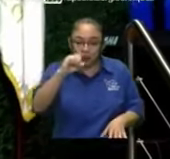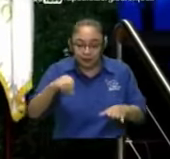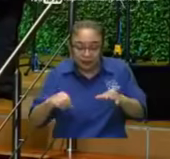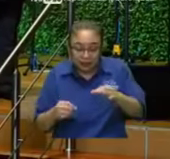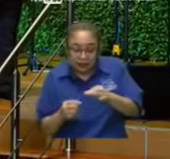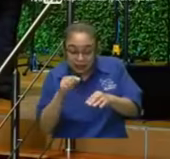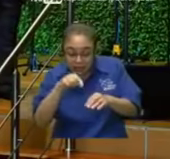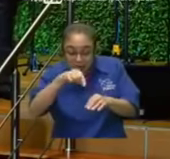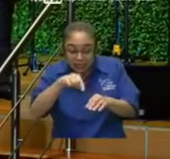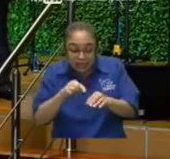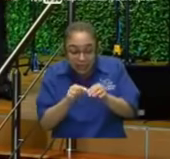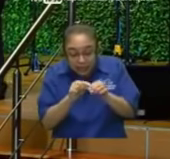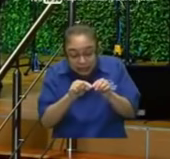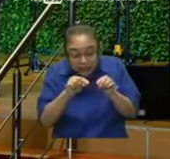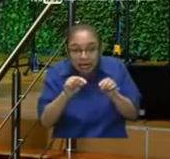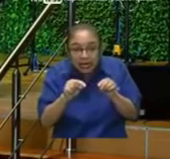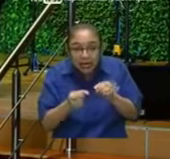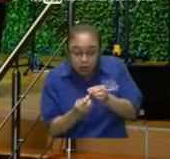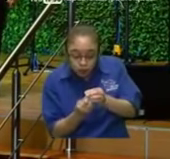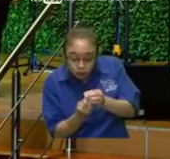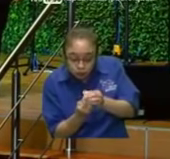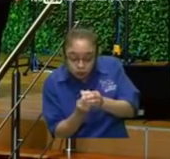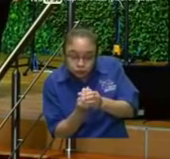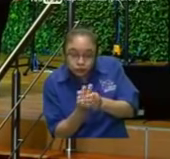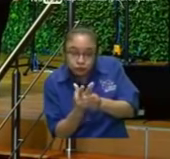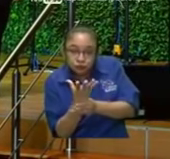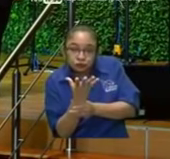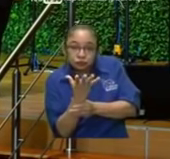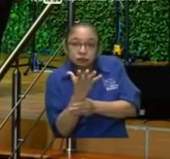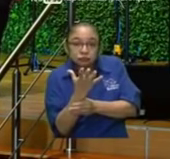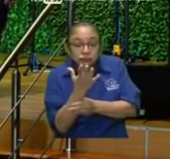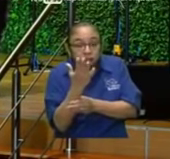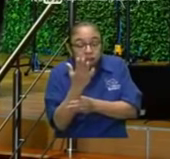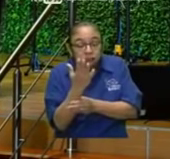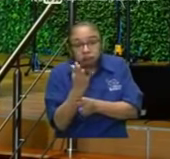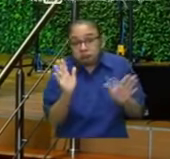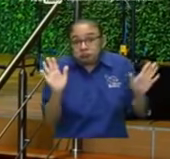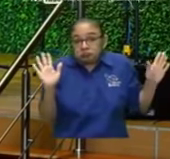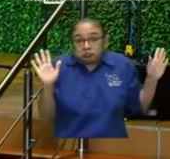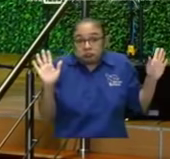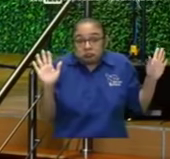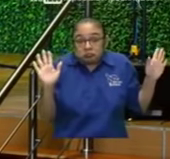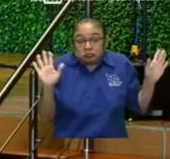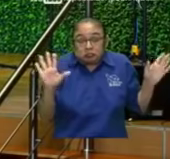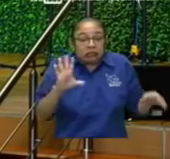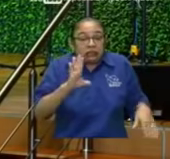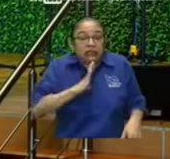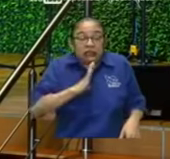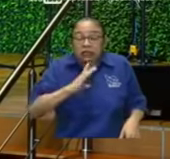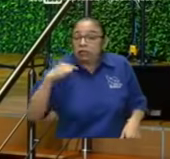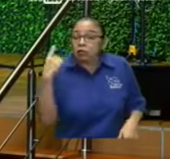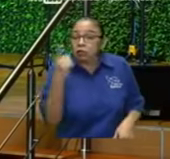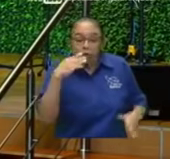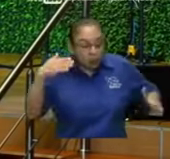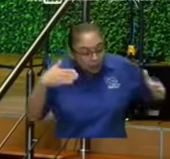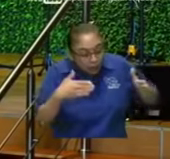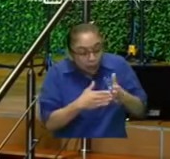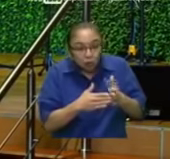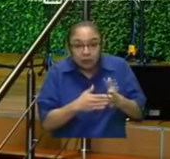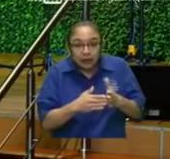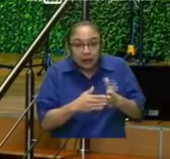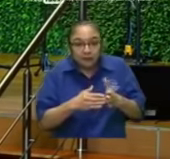renuevo. No debería de salir, tiene todo en contra. Ya